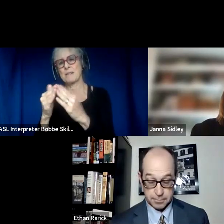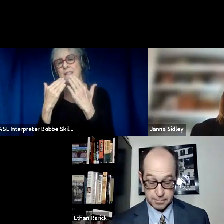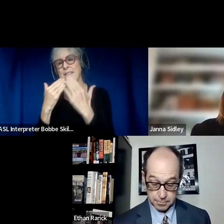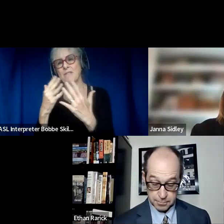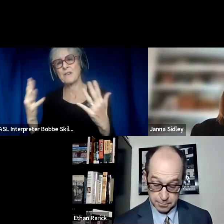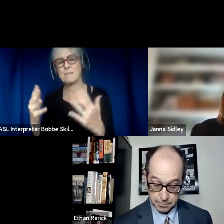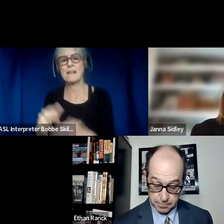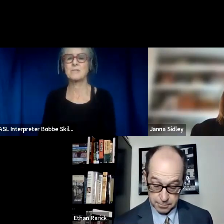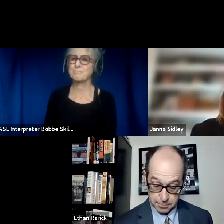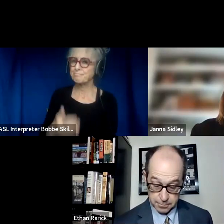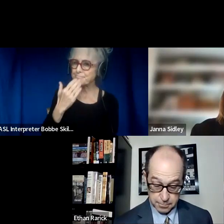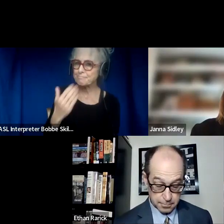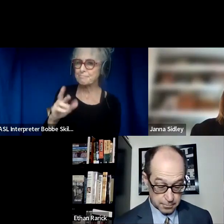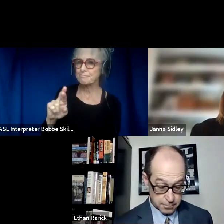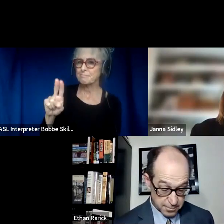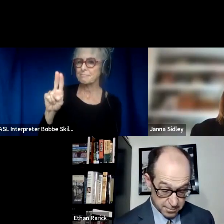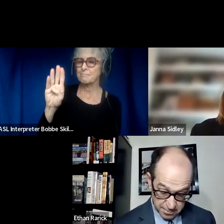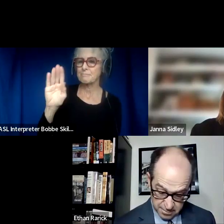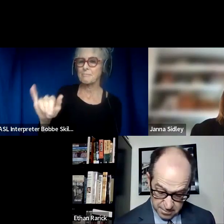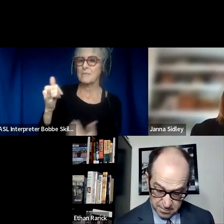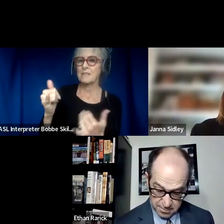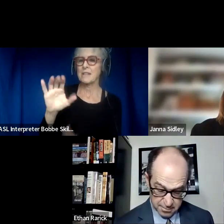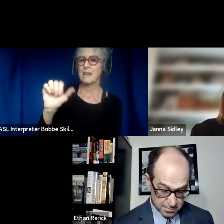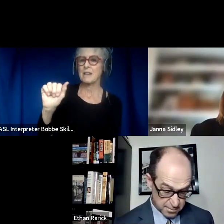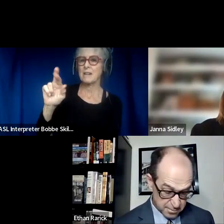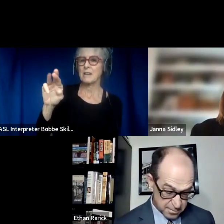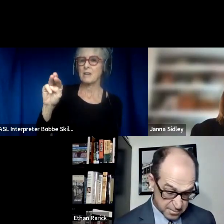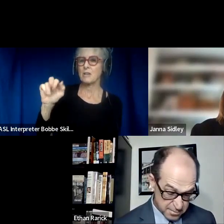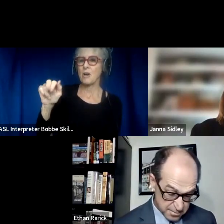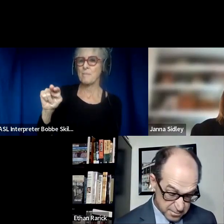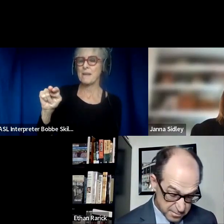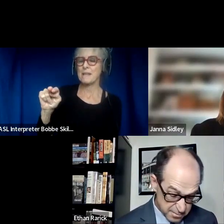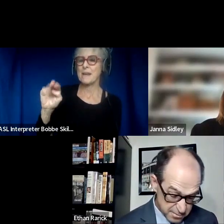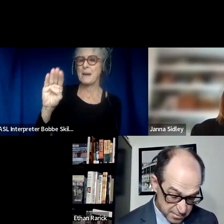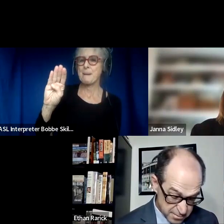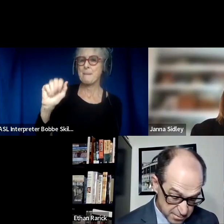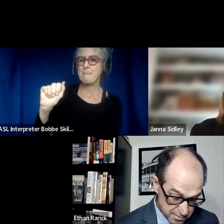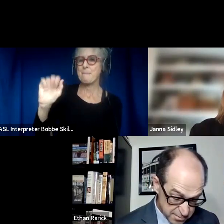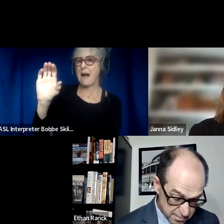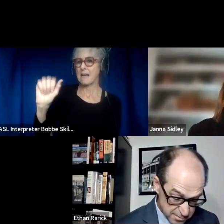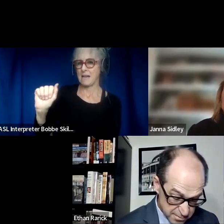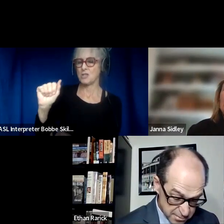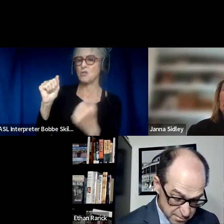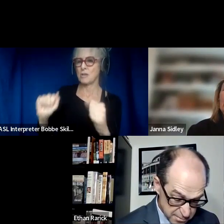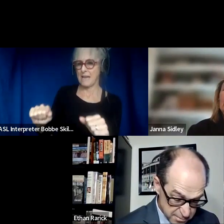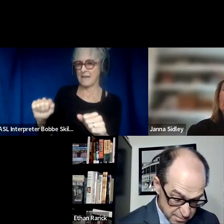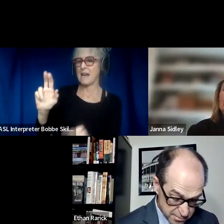Thank you, Ruby. Next, we're moving on to Carmen Baca. Carmen, you should now have the ability to unmute yourself.